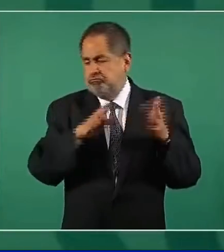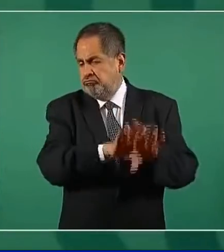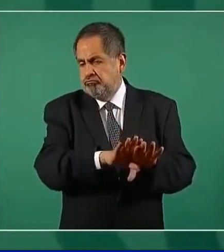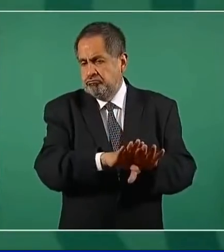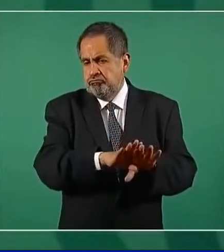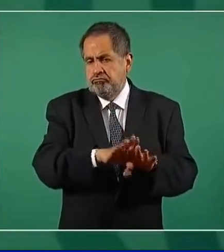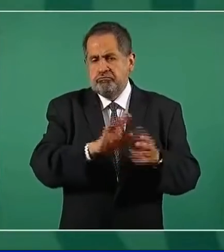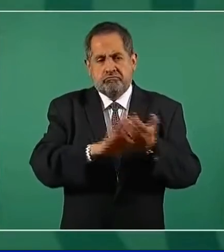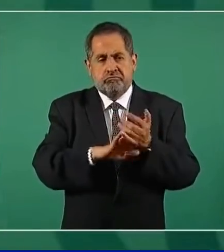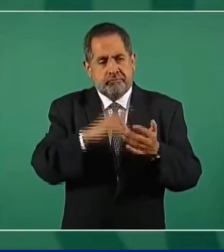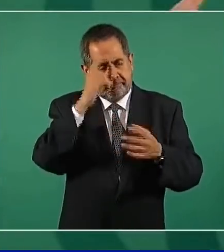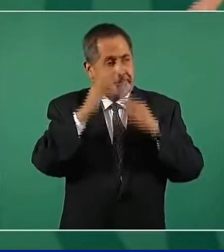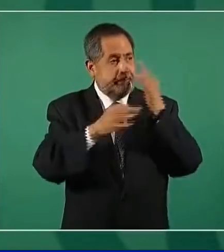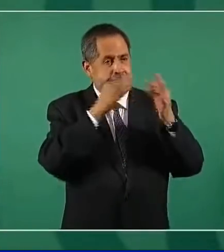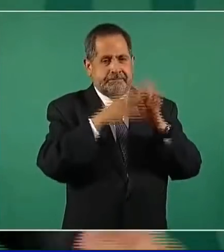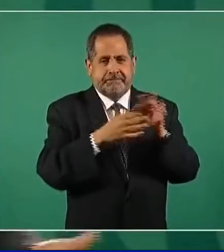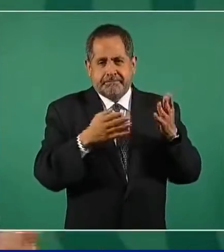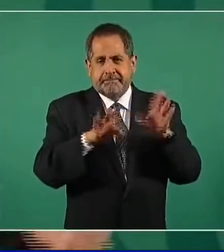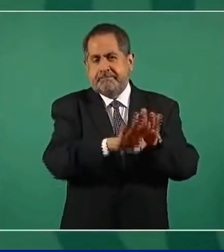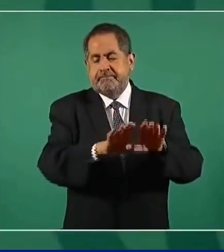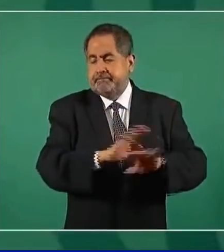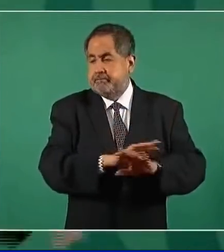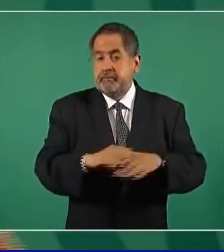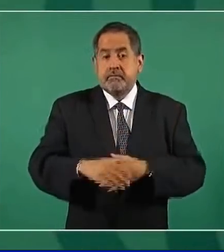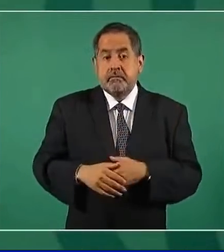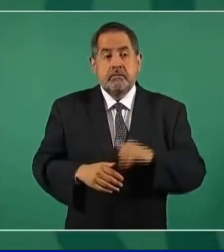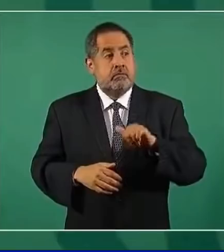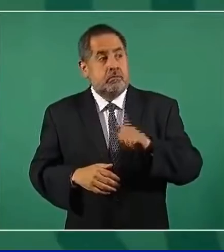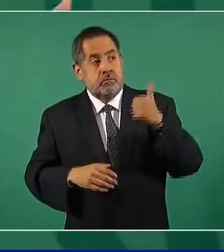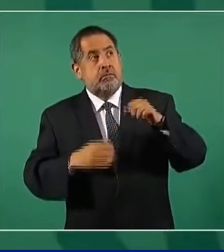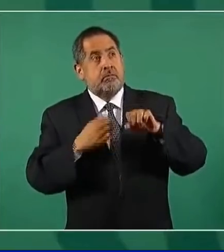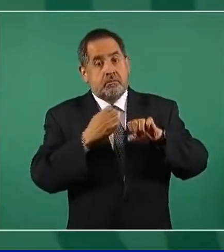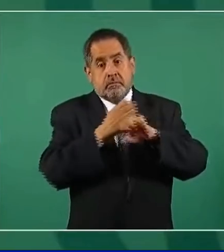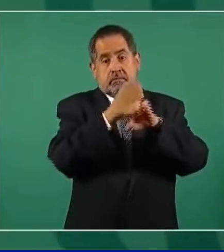para la publicidad, hay estados que la